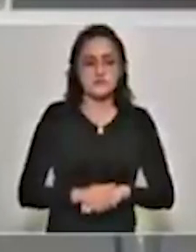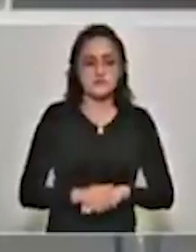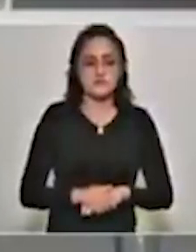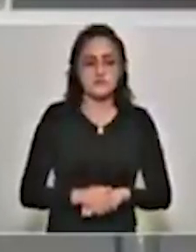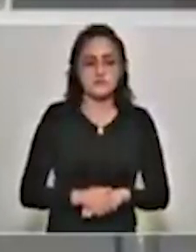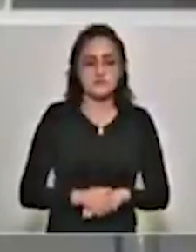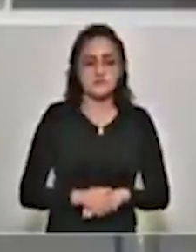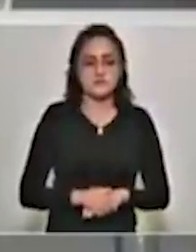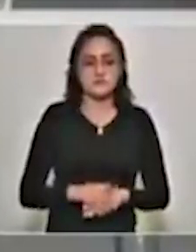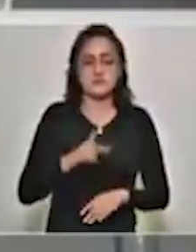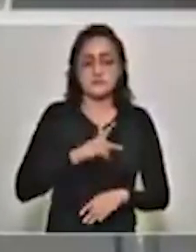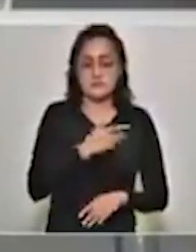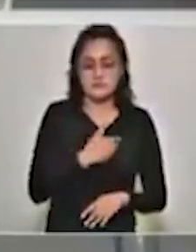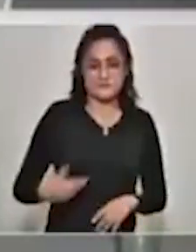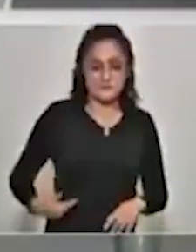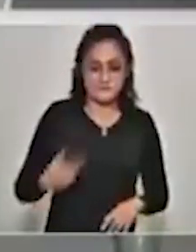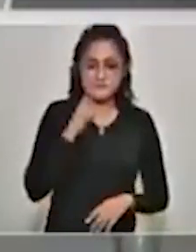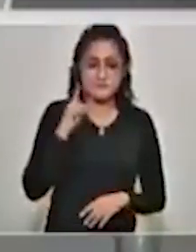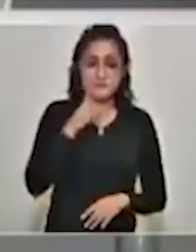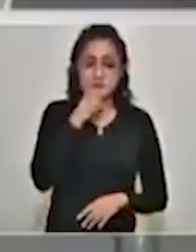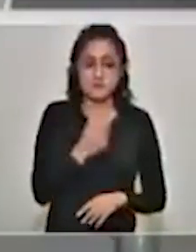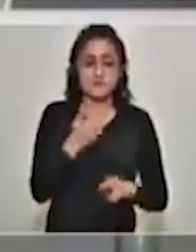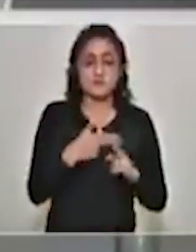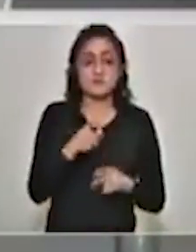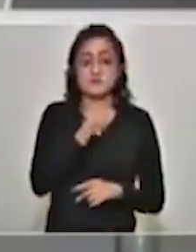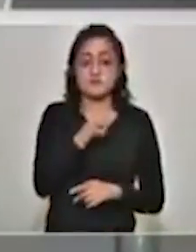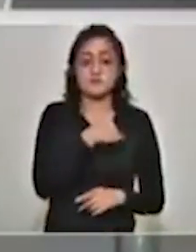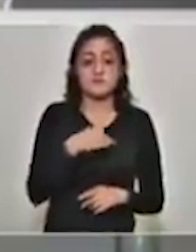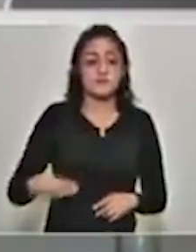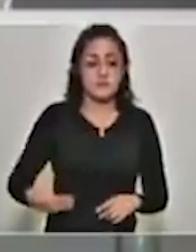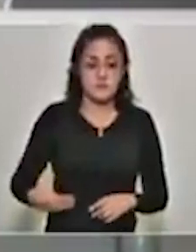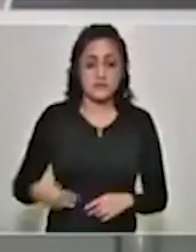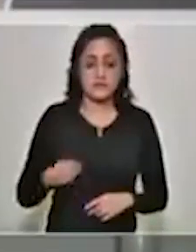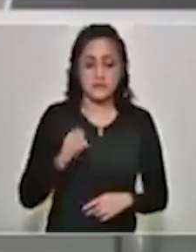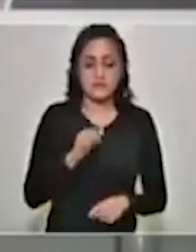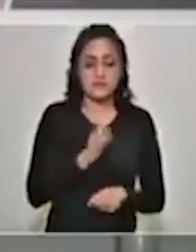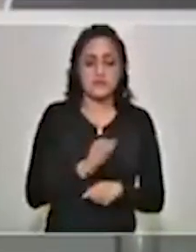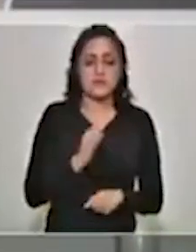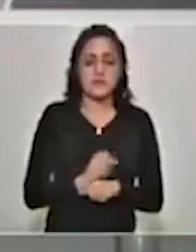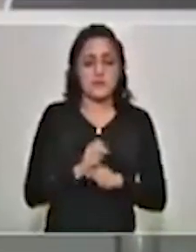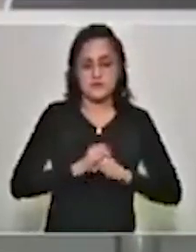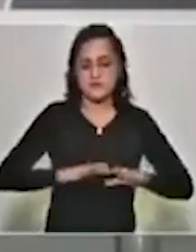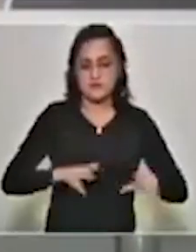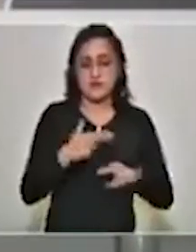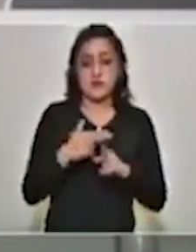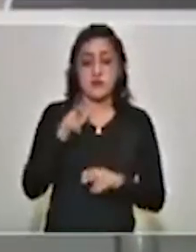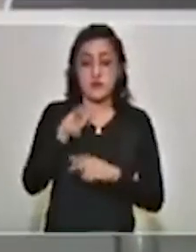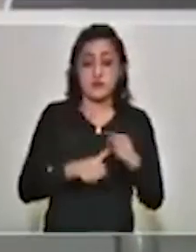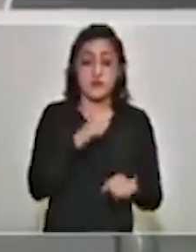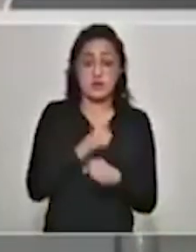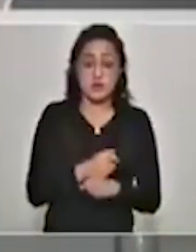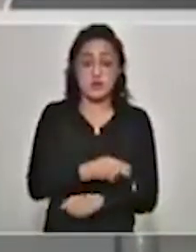La declaración de nuestro presidente, sí comentar que va a ser en 100 municipios, va a ser masiva a partir de los